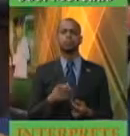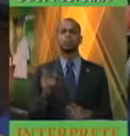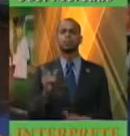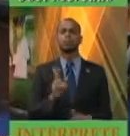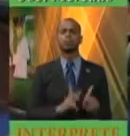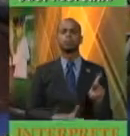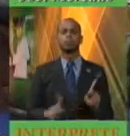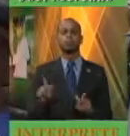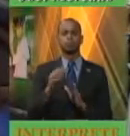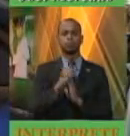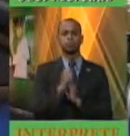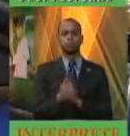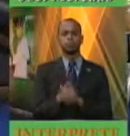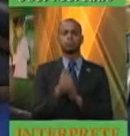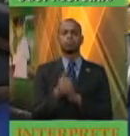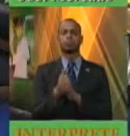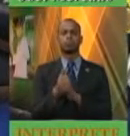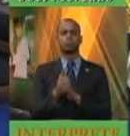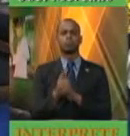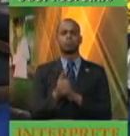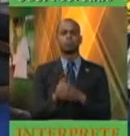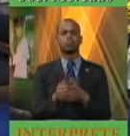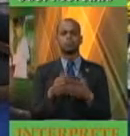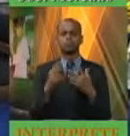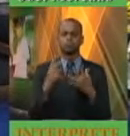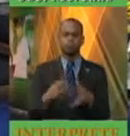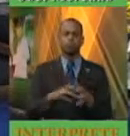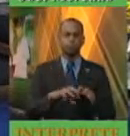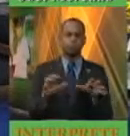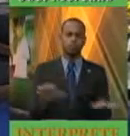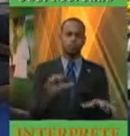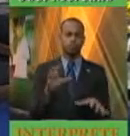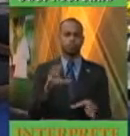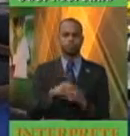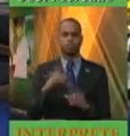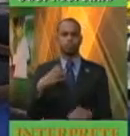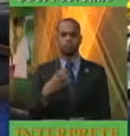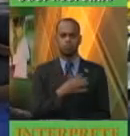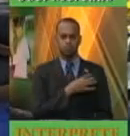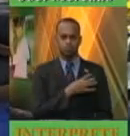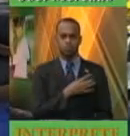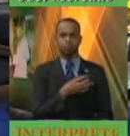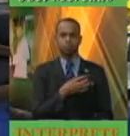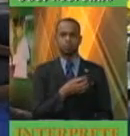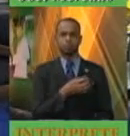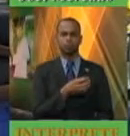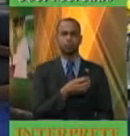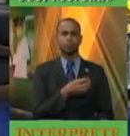personajes, líderes, aspirantes a cargos congresionales